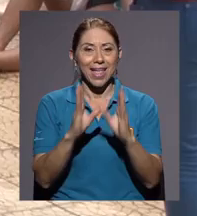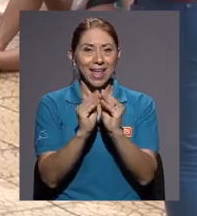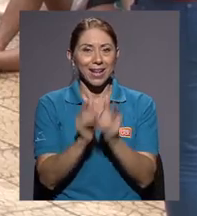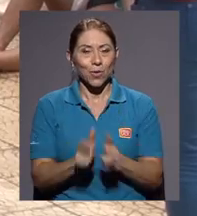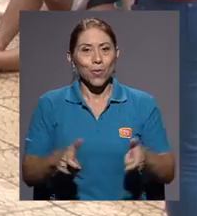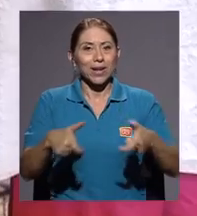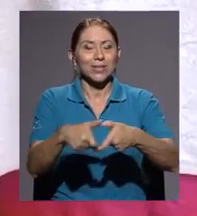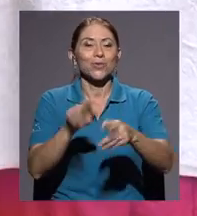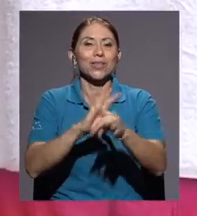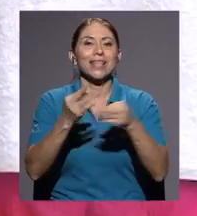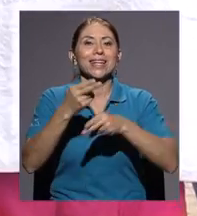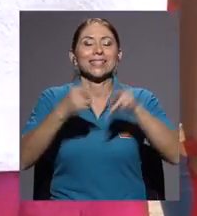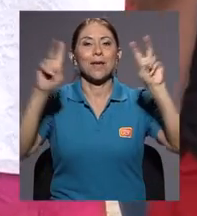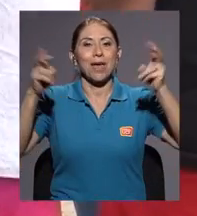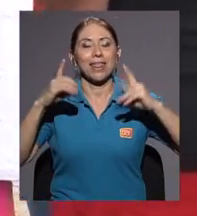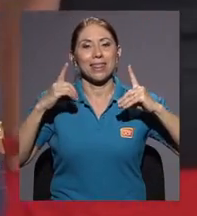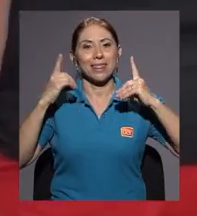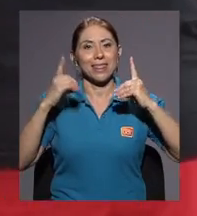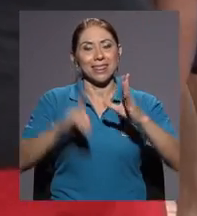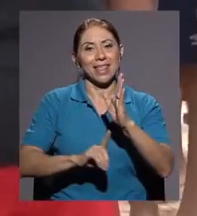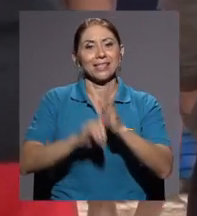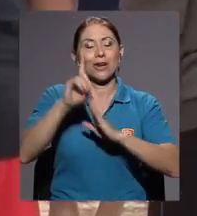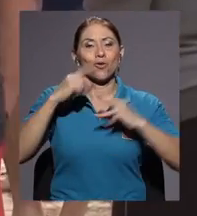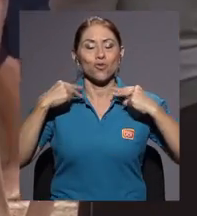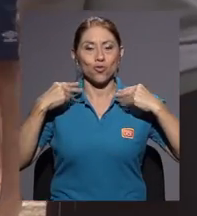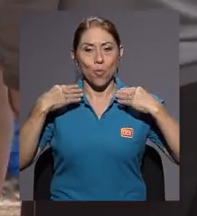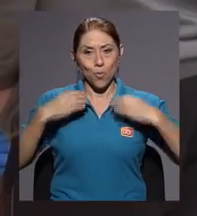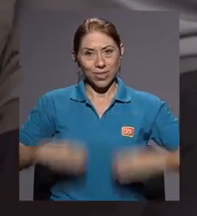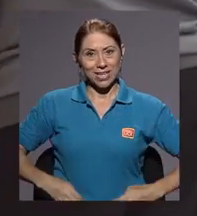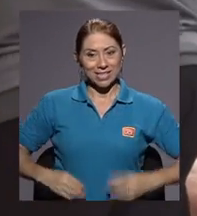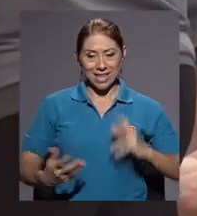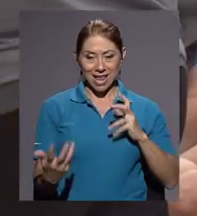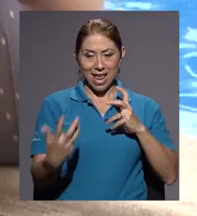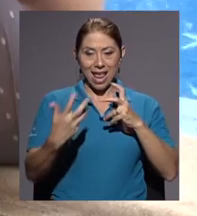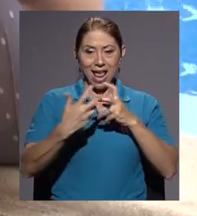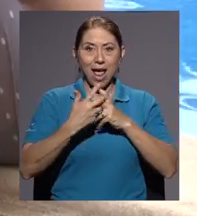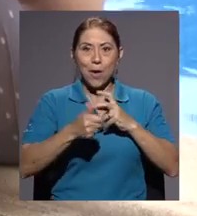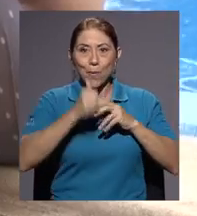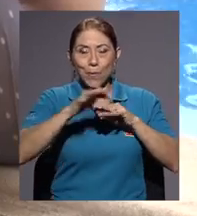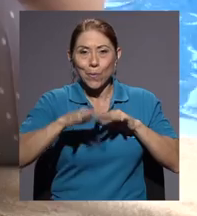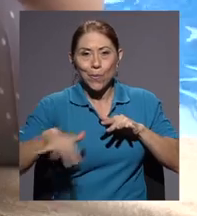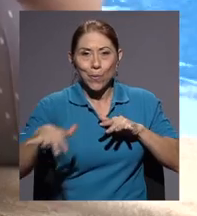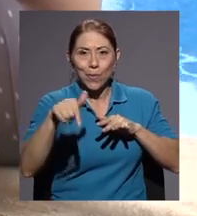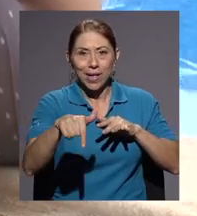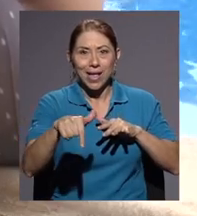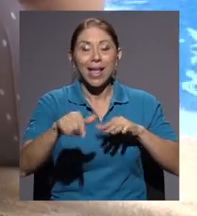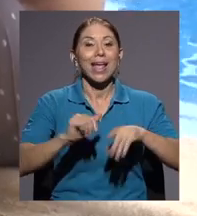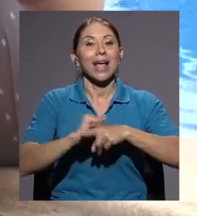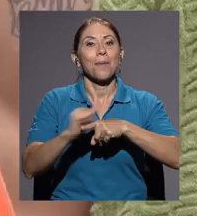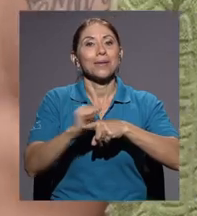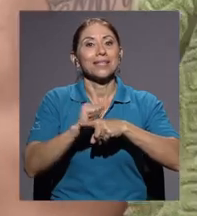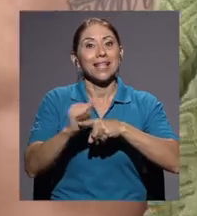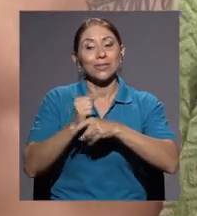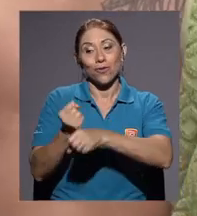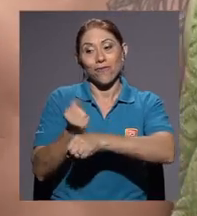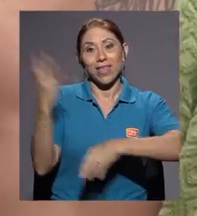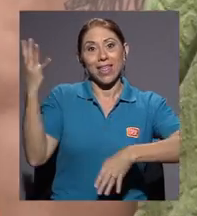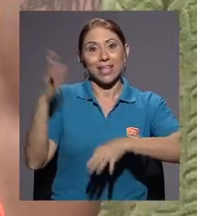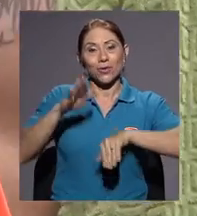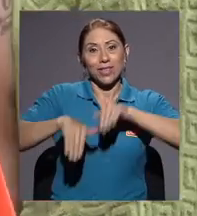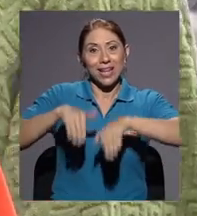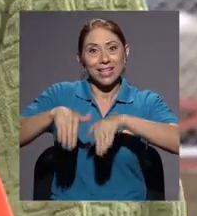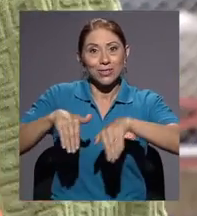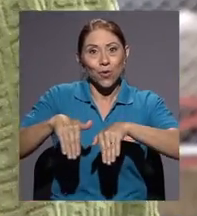taller Desarrollo Motriz y Ambientación en el Medio Acuático. La capacitación brindada por la Federación de Natación a los instructores evidenció